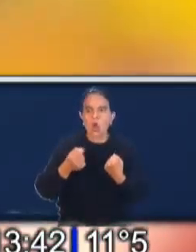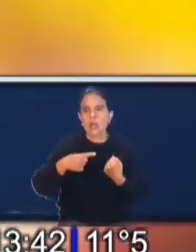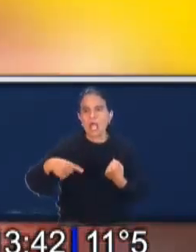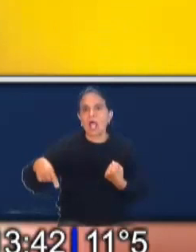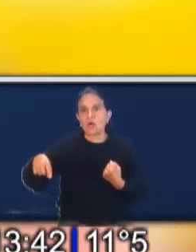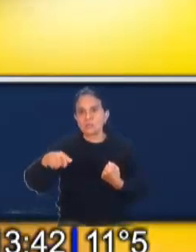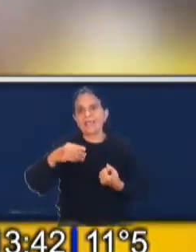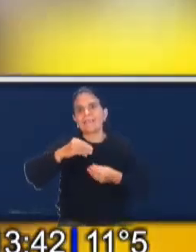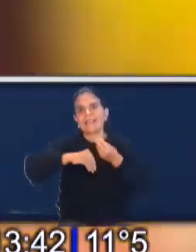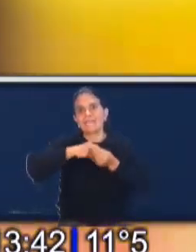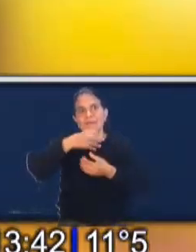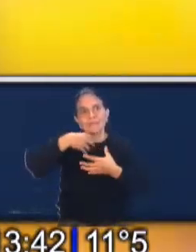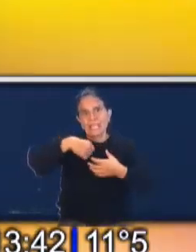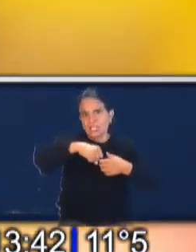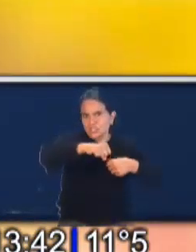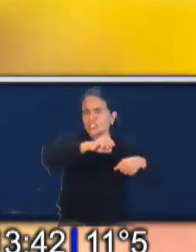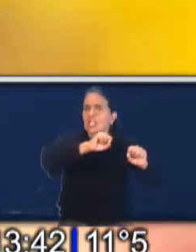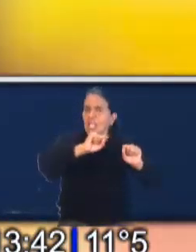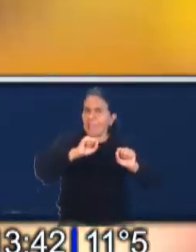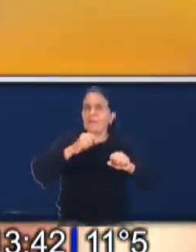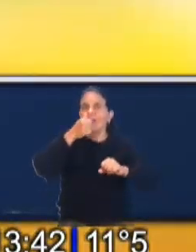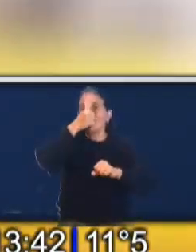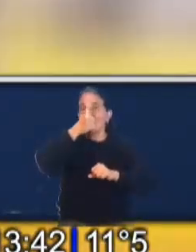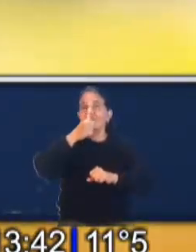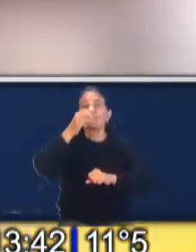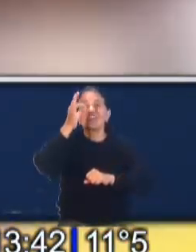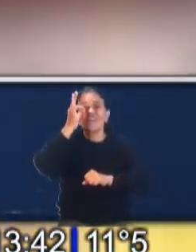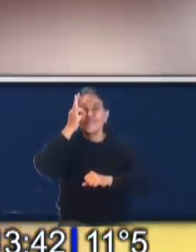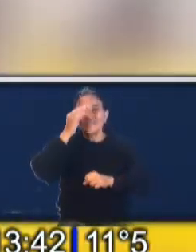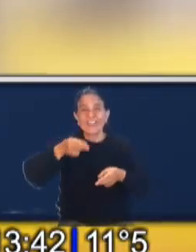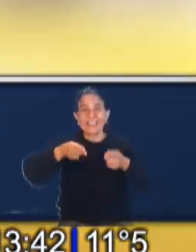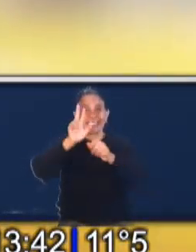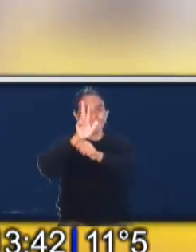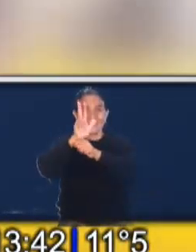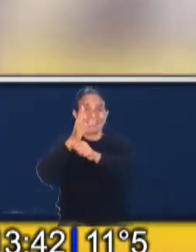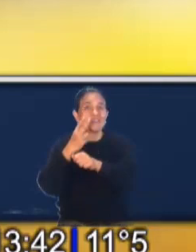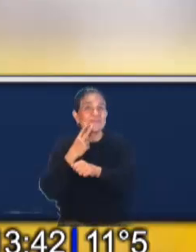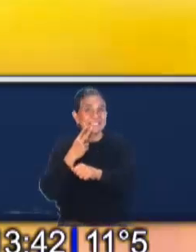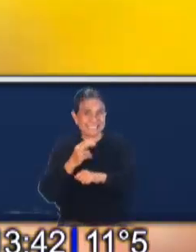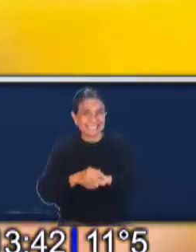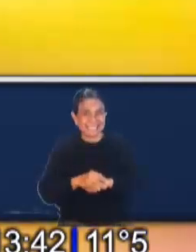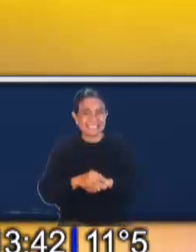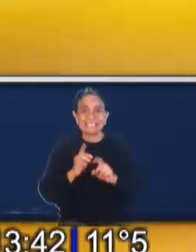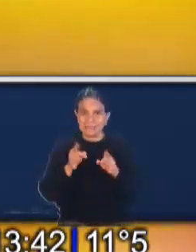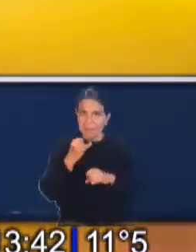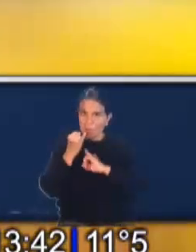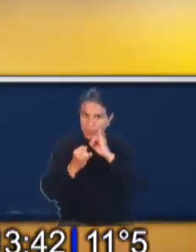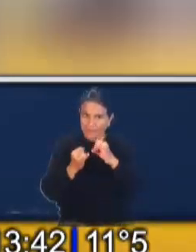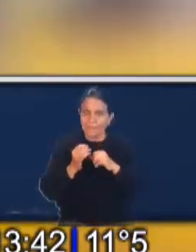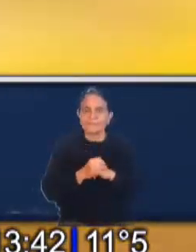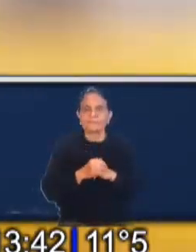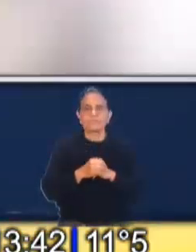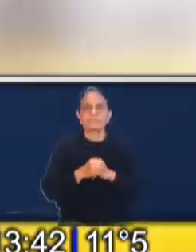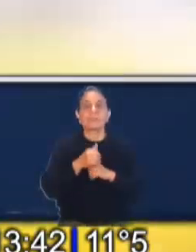toda la familia. No se lo pierdan, domingo 20 en el Molino Fénix. Y aprovecho para contarles que